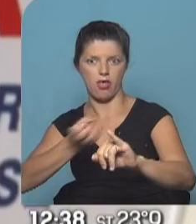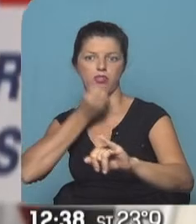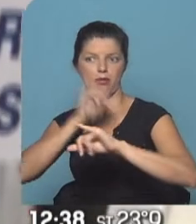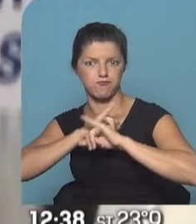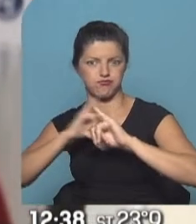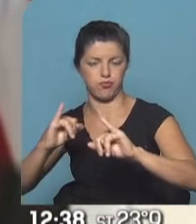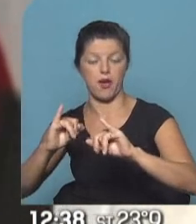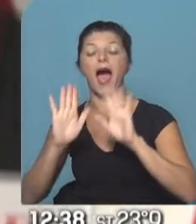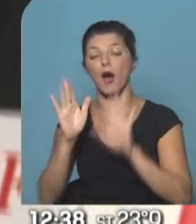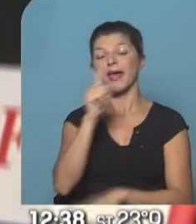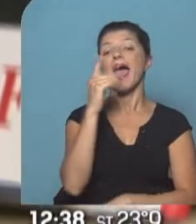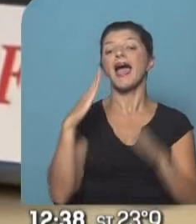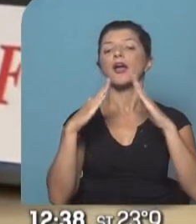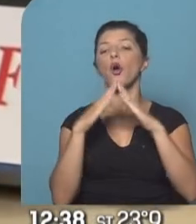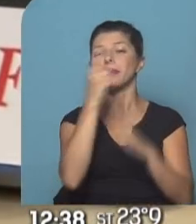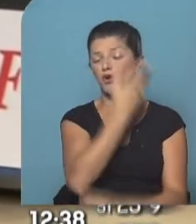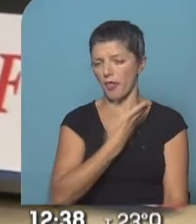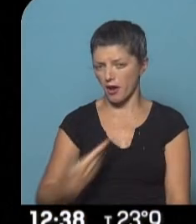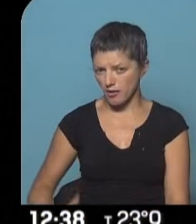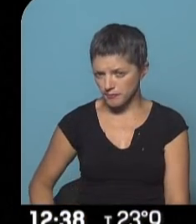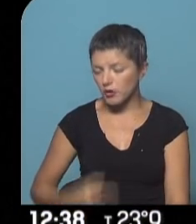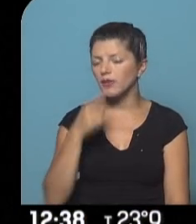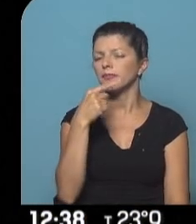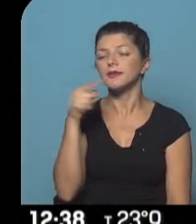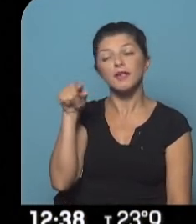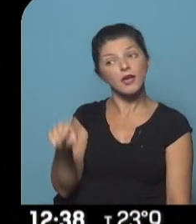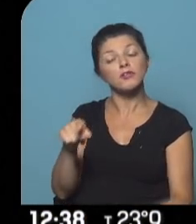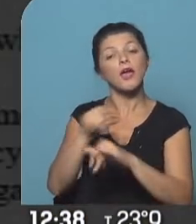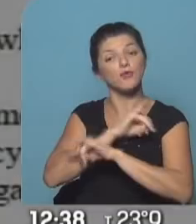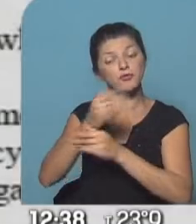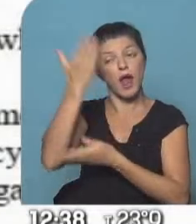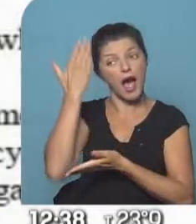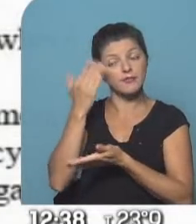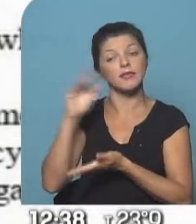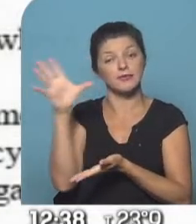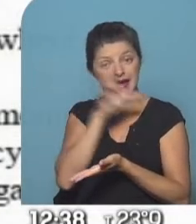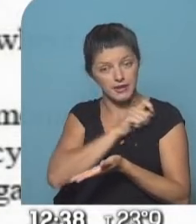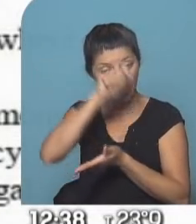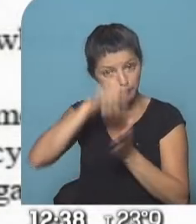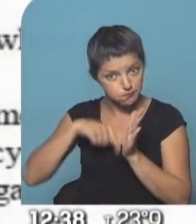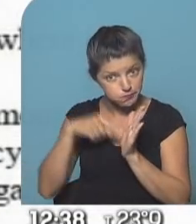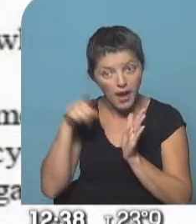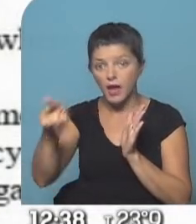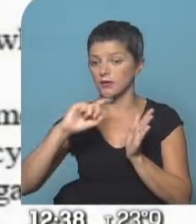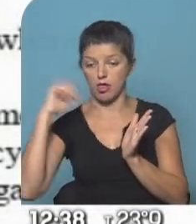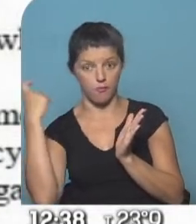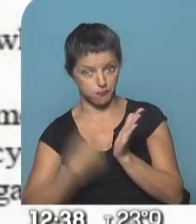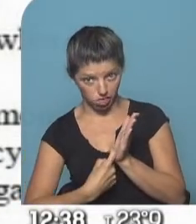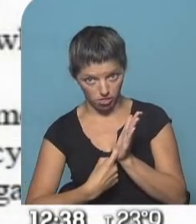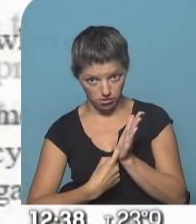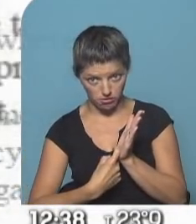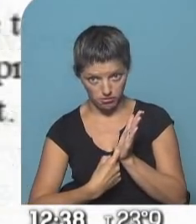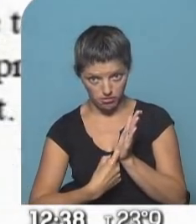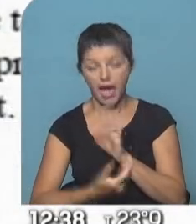Dicen, bueno, está violando documentos de confidencialidad que firmó en su momento, tanto como jefe de campaña de Donald